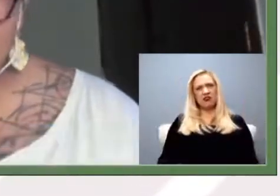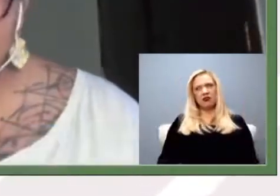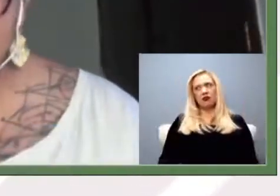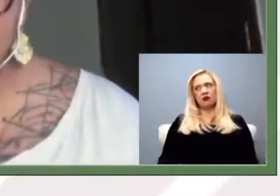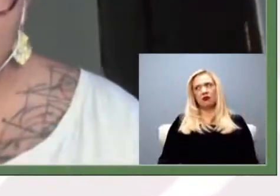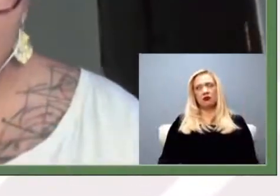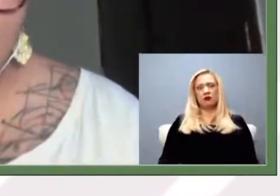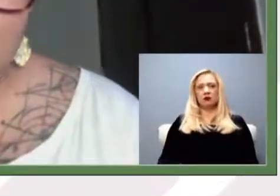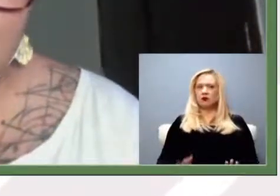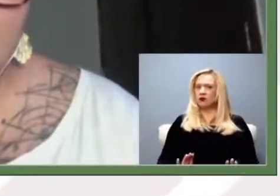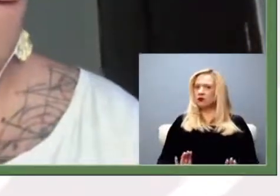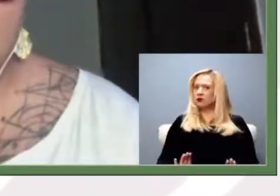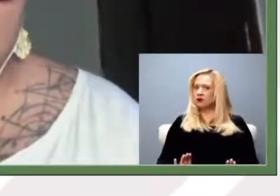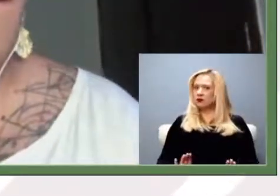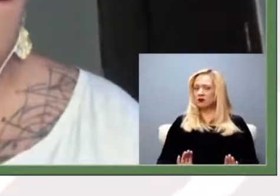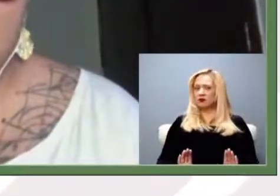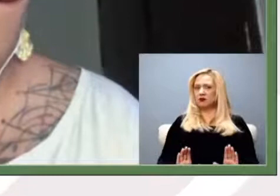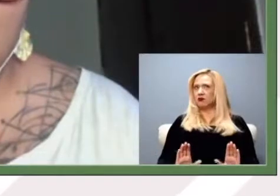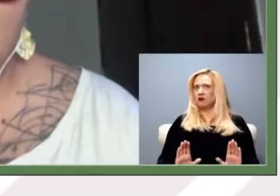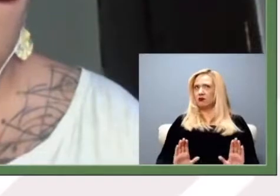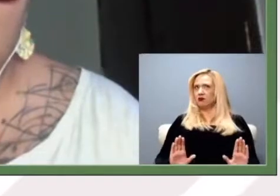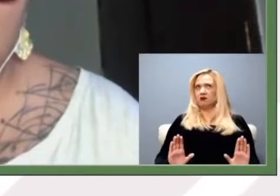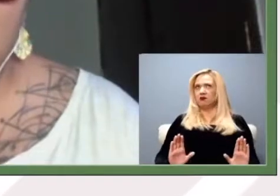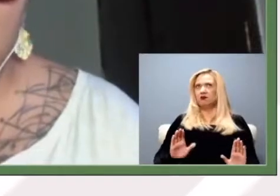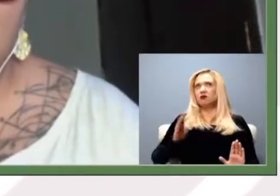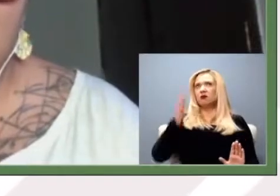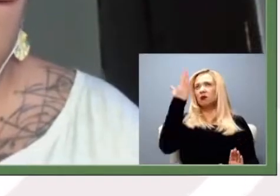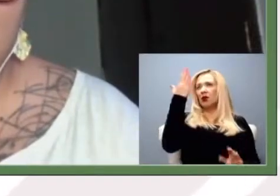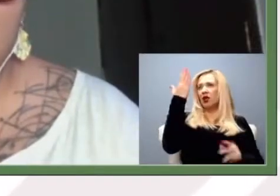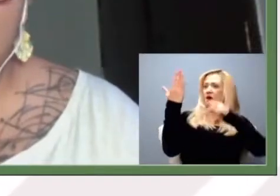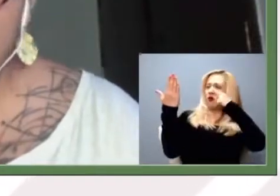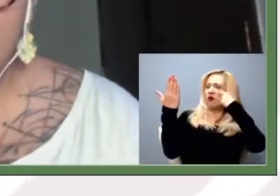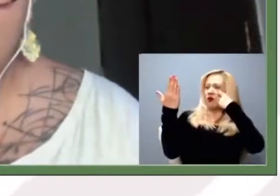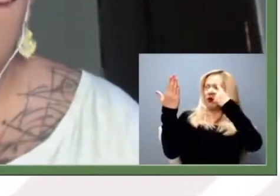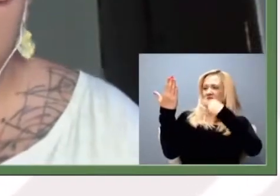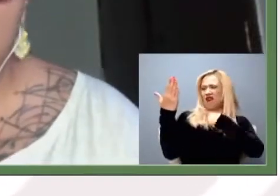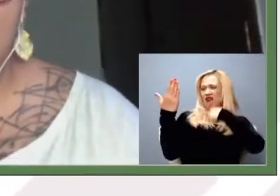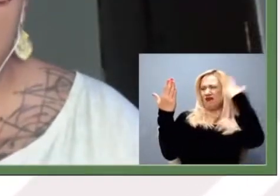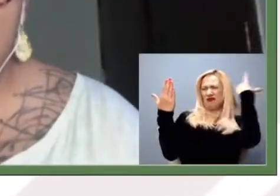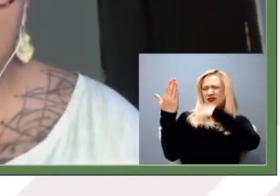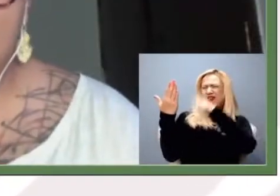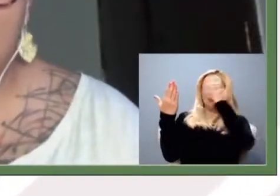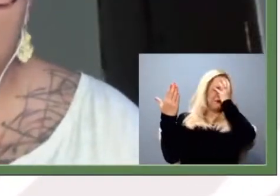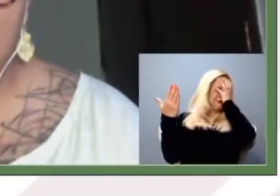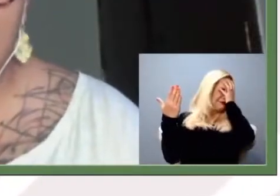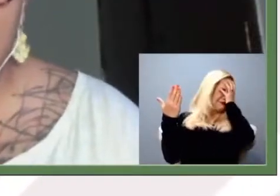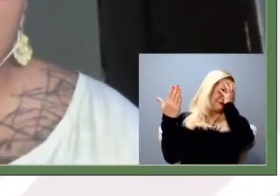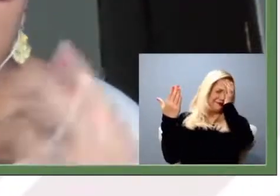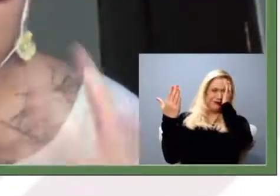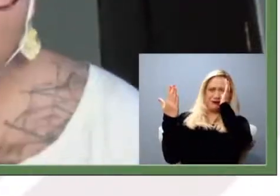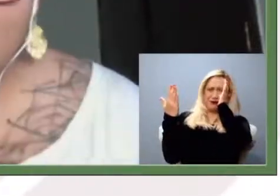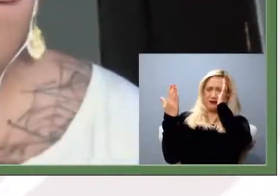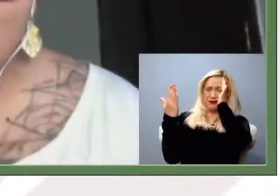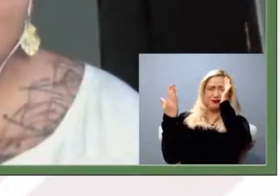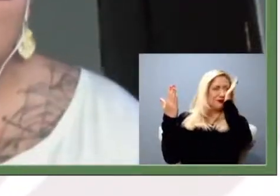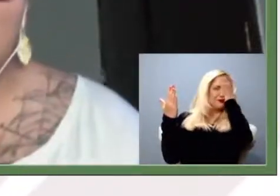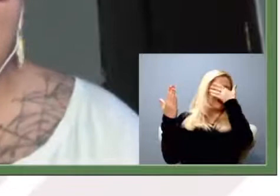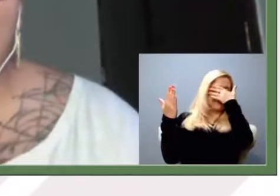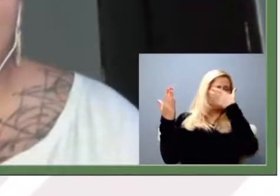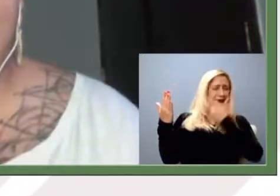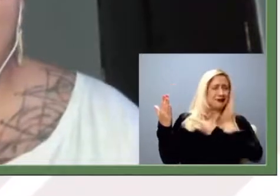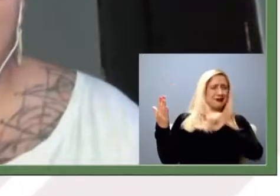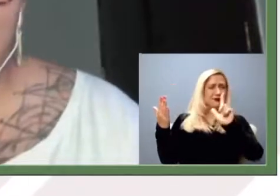llegado el perfeccionamiento de vernos como algo tan horrible y tan imposible de